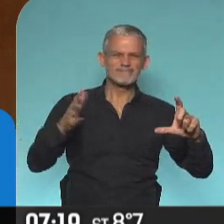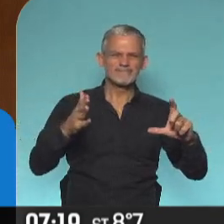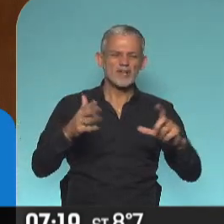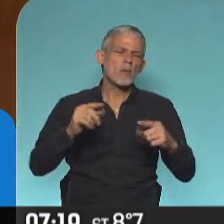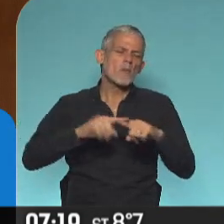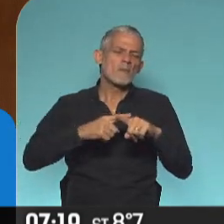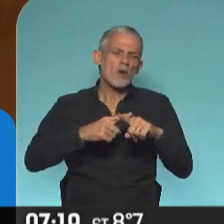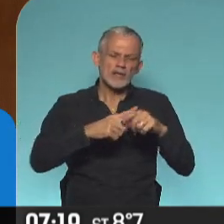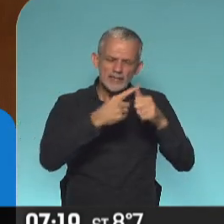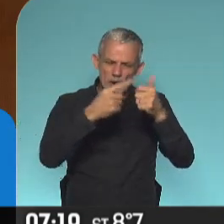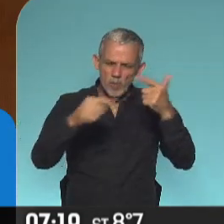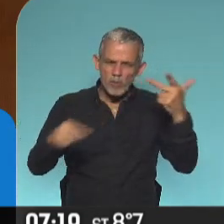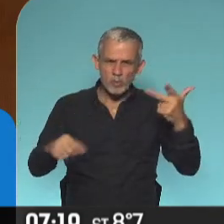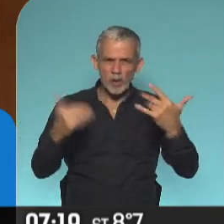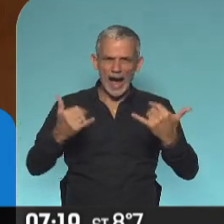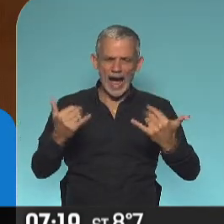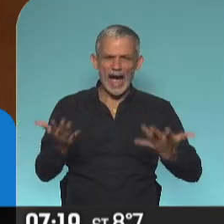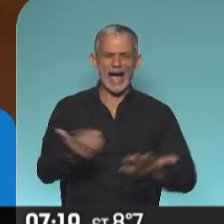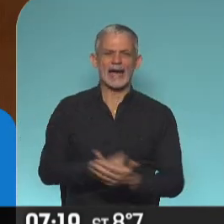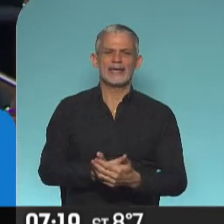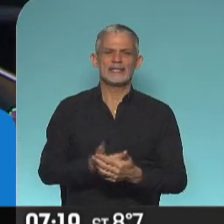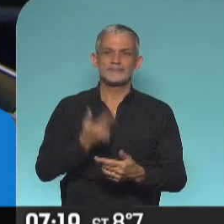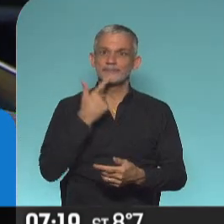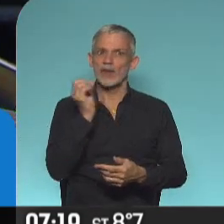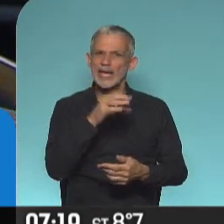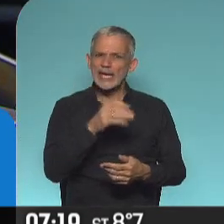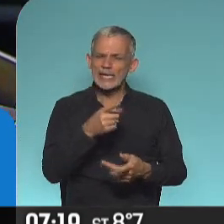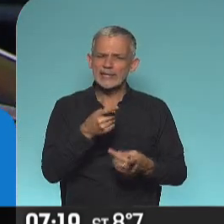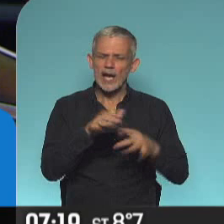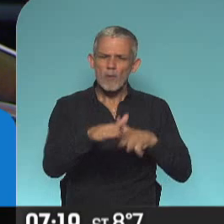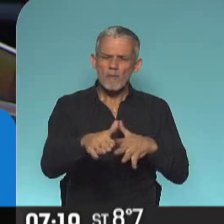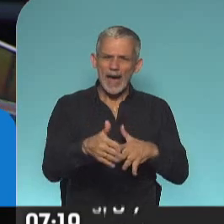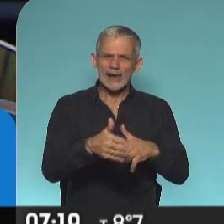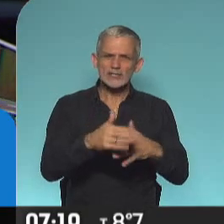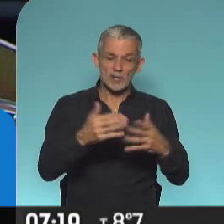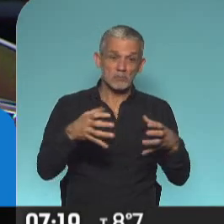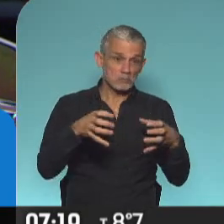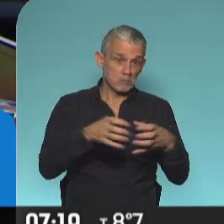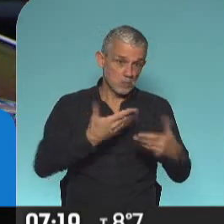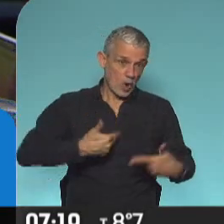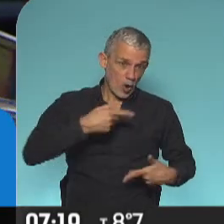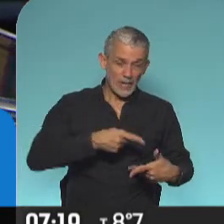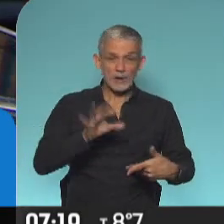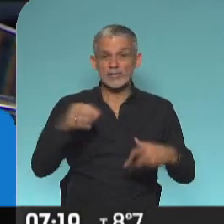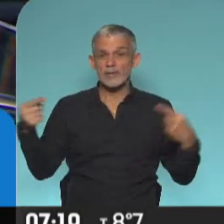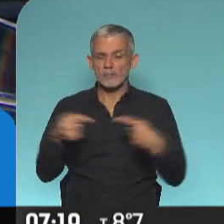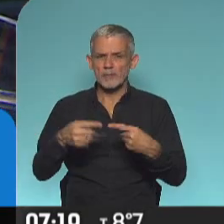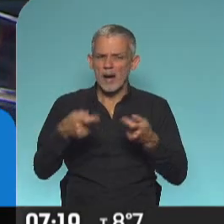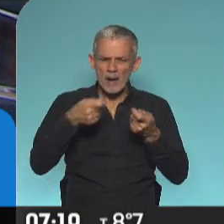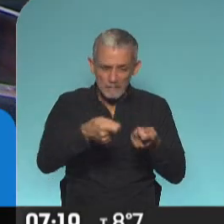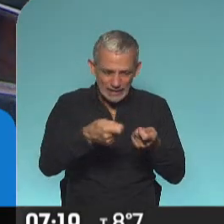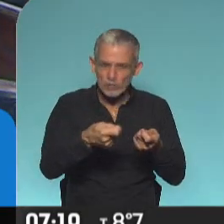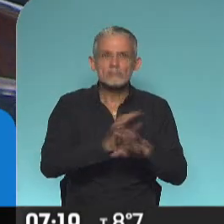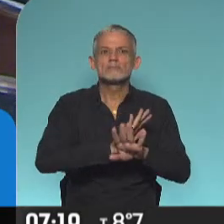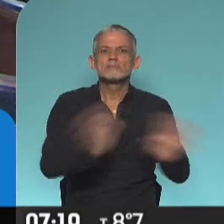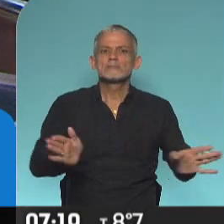político, Vero, ¿no? Por lo que te estábamos escuchando en función de cuáles fueron las referencias a través de las redes sociales. Oficialismo y oposición hablan de presión, no se debe Sí, además